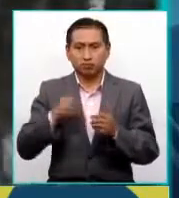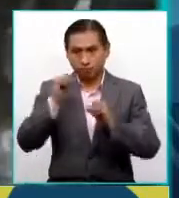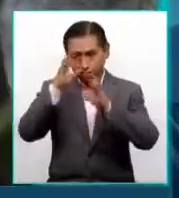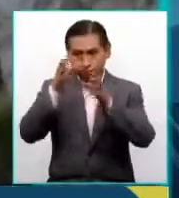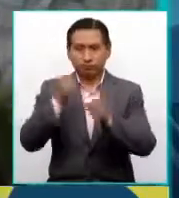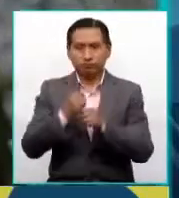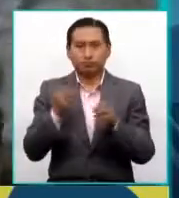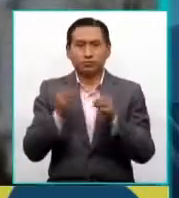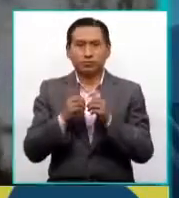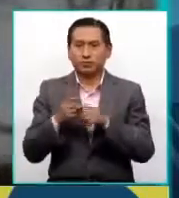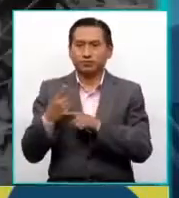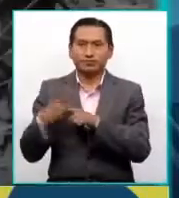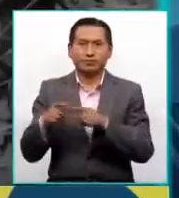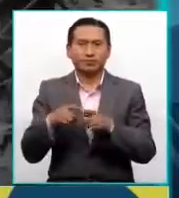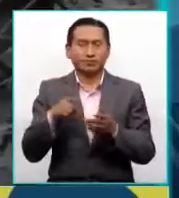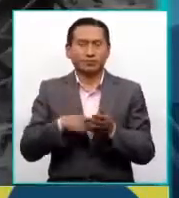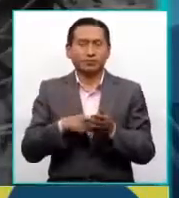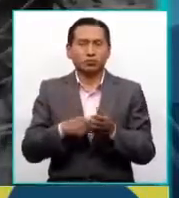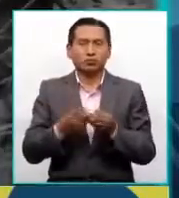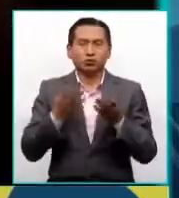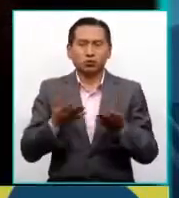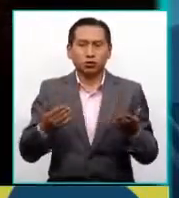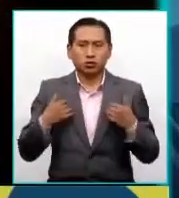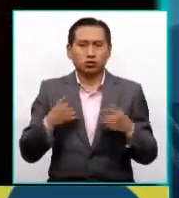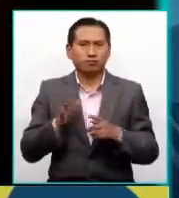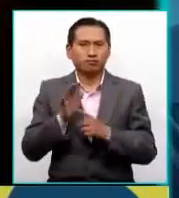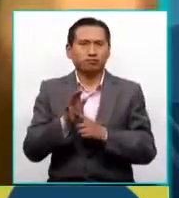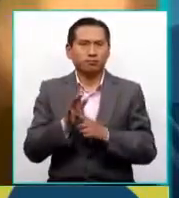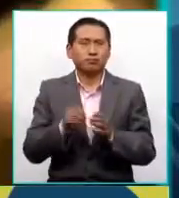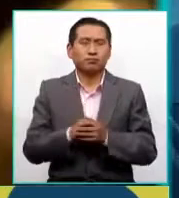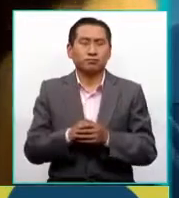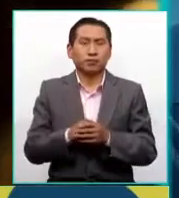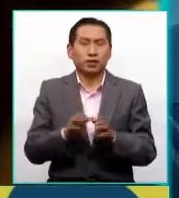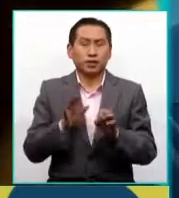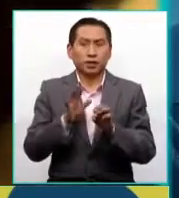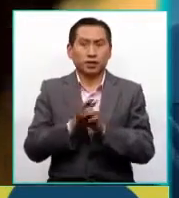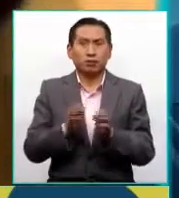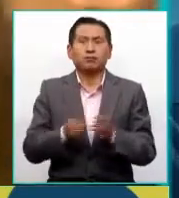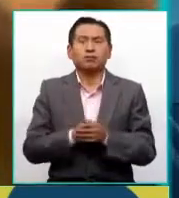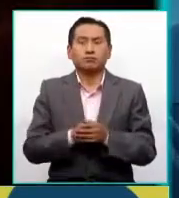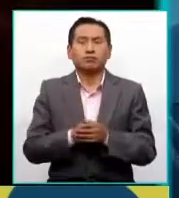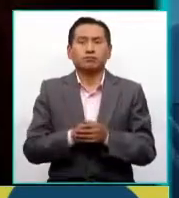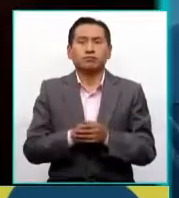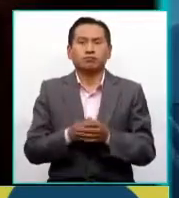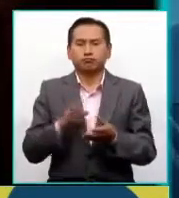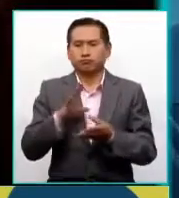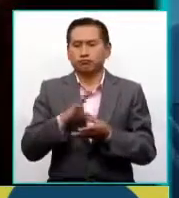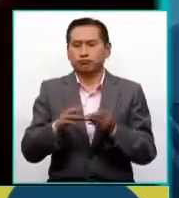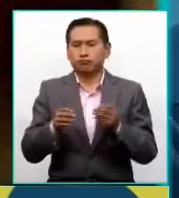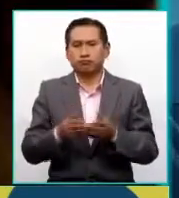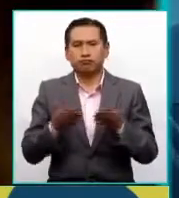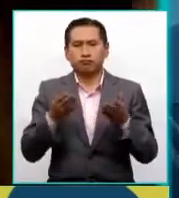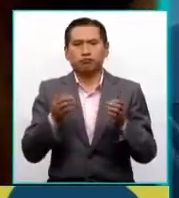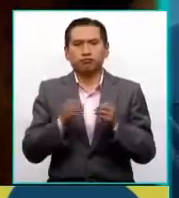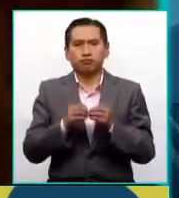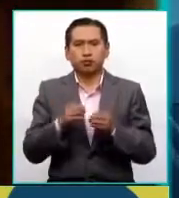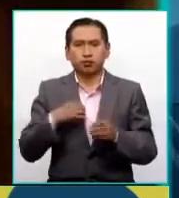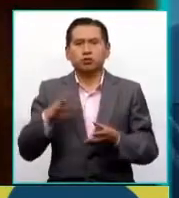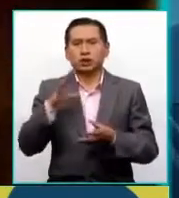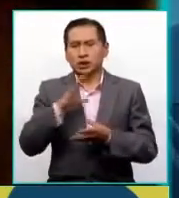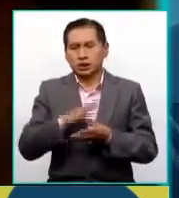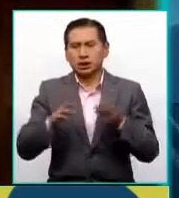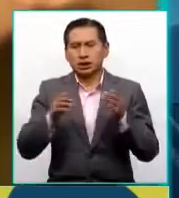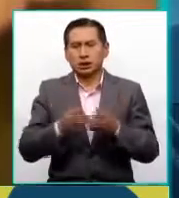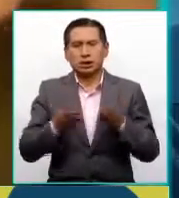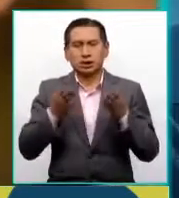creativo, desde donde saco muchas cosas, ¿no? Por ejemplo, yo cuento historias, ¿no? Soy una contadora de historias.